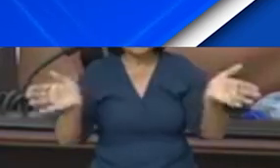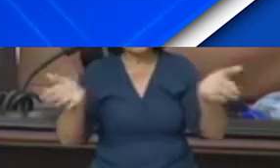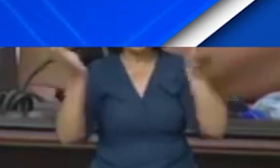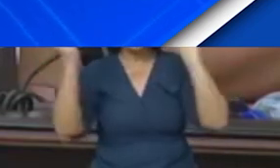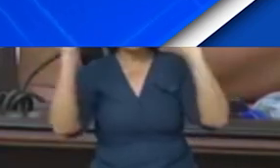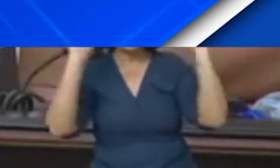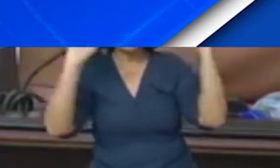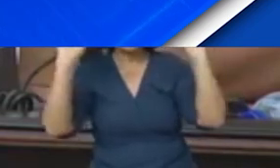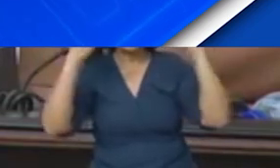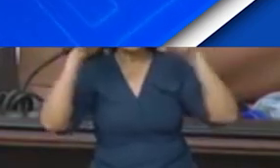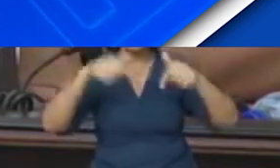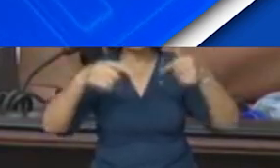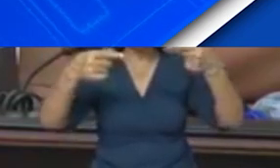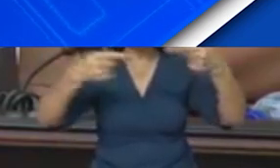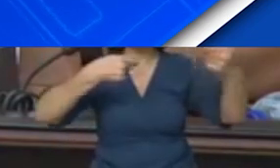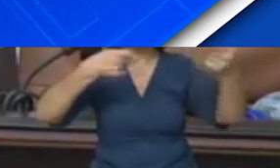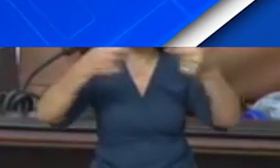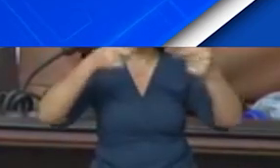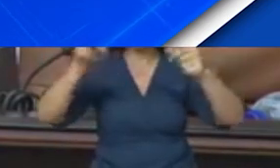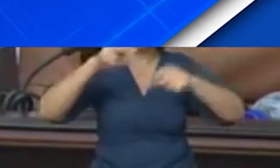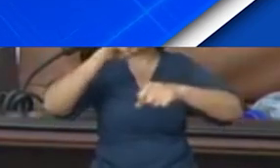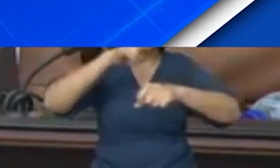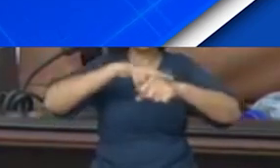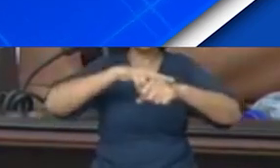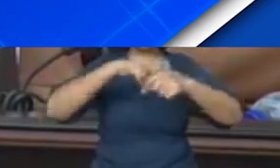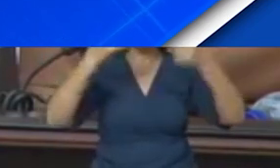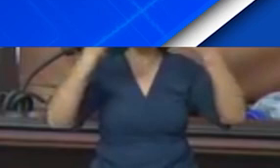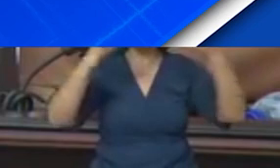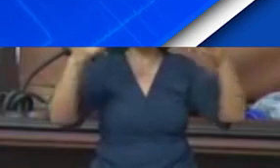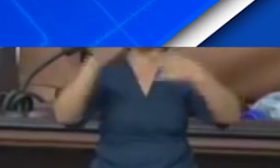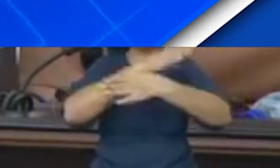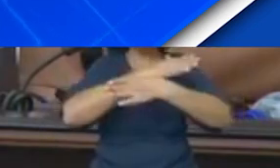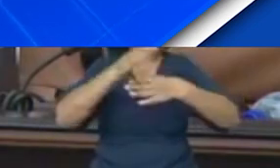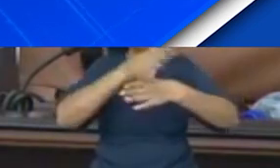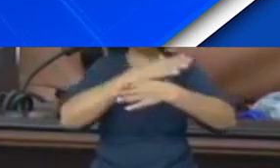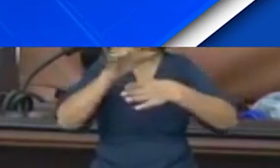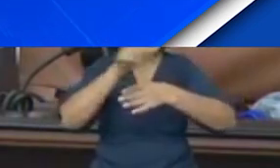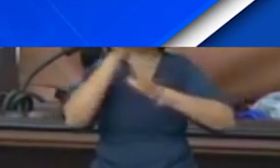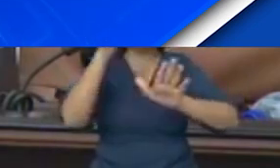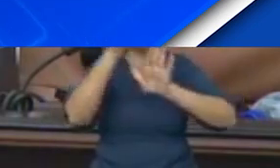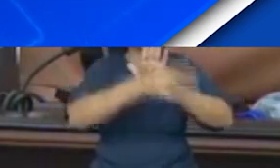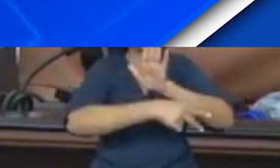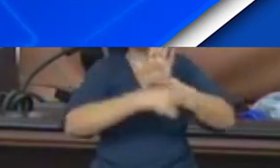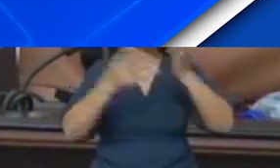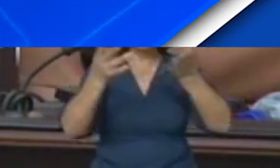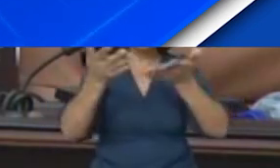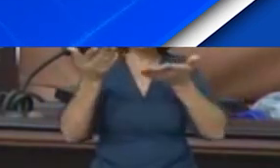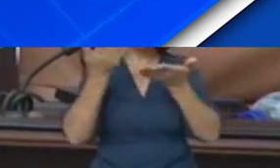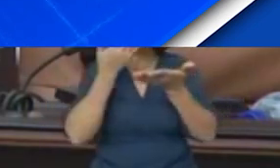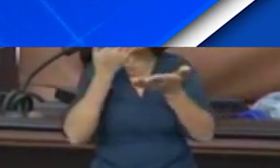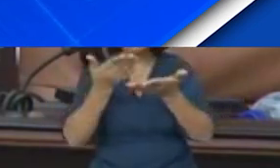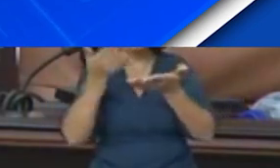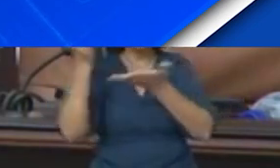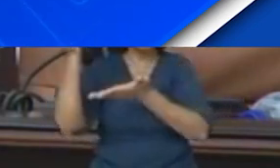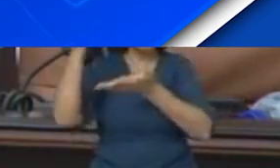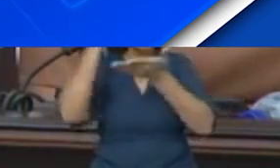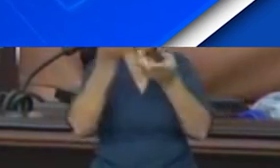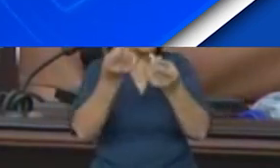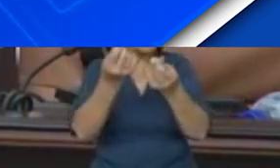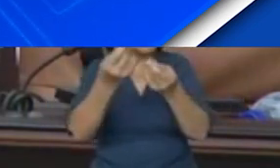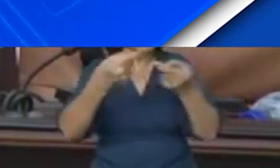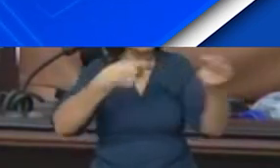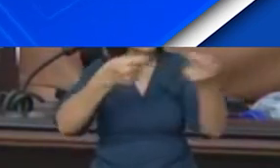exterior y las exportaciones nacionales de bienes y servicios fomentando un clima favo a las inversiones